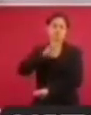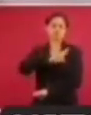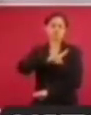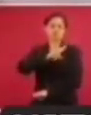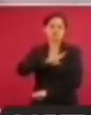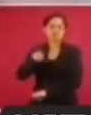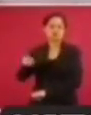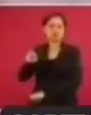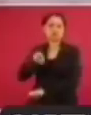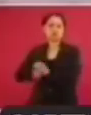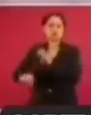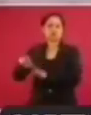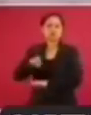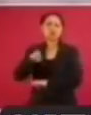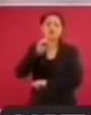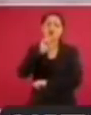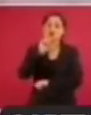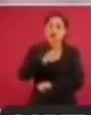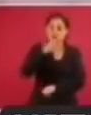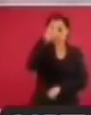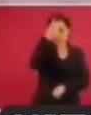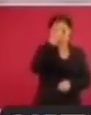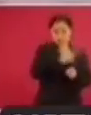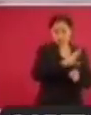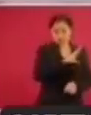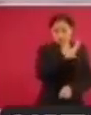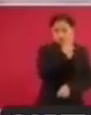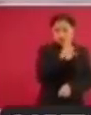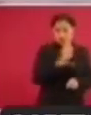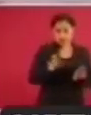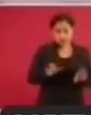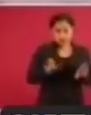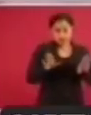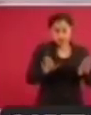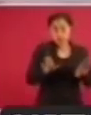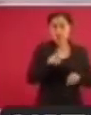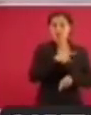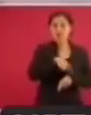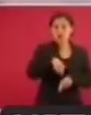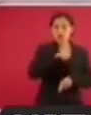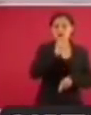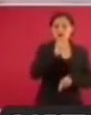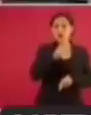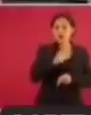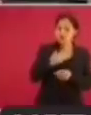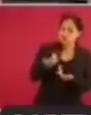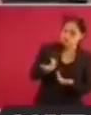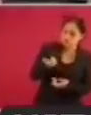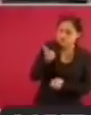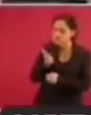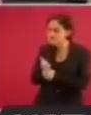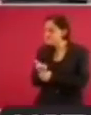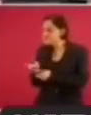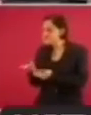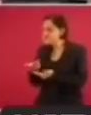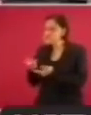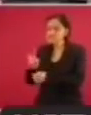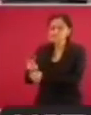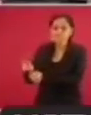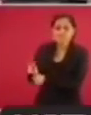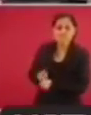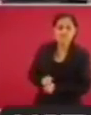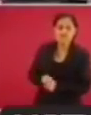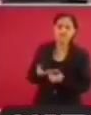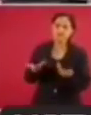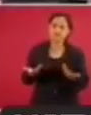General de Aeronáutica Civil. Ustedes verán en un momento más, en las pruebas que pasará el ingeniero Morán, las fallas